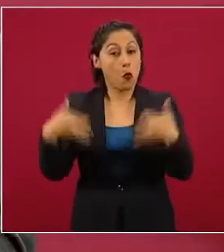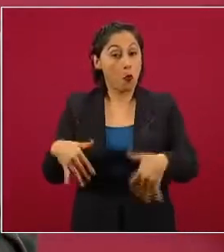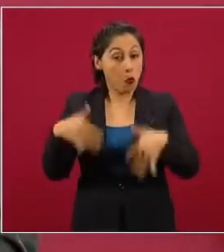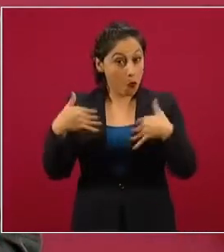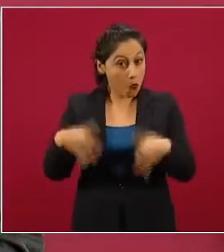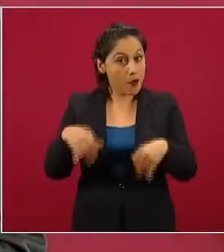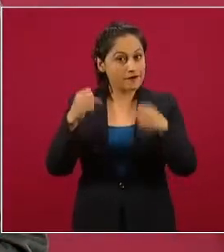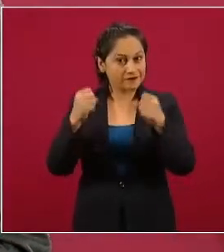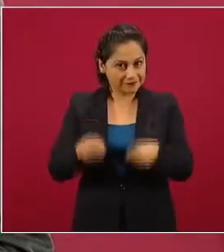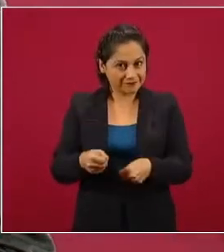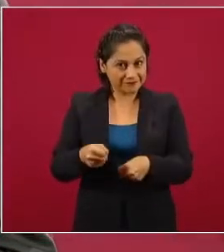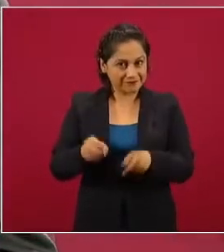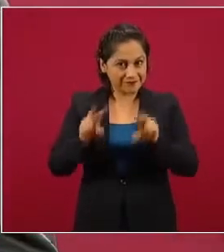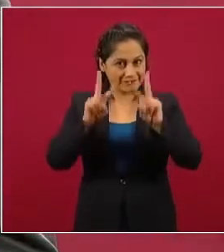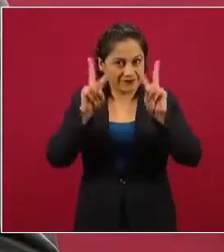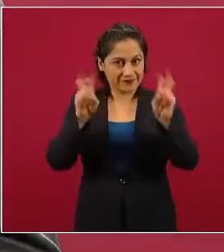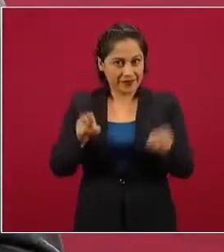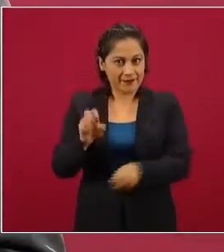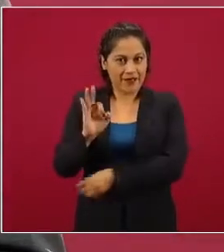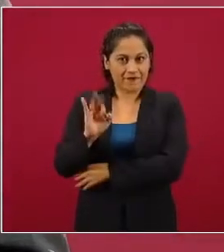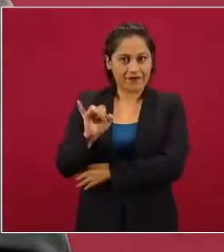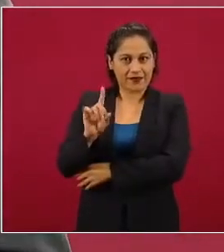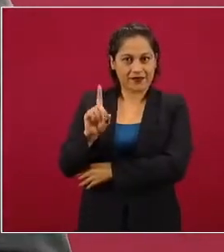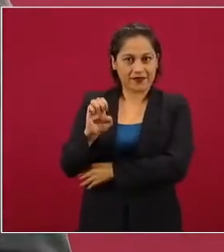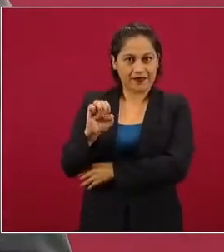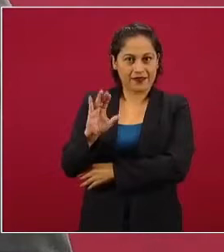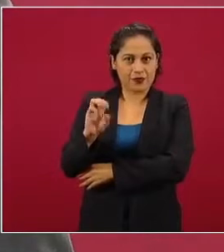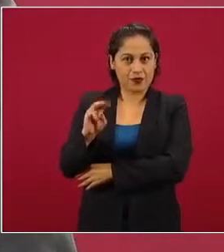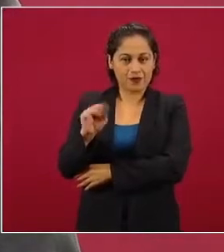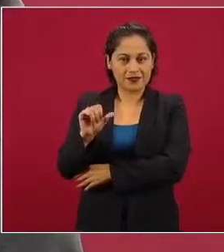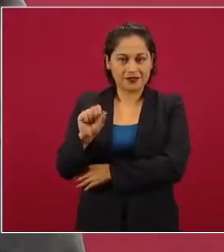los fideicomisos, pero tenemos que limpiar.